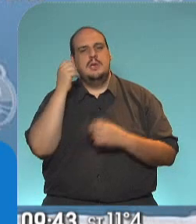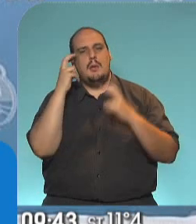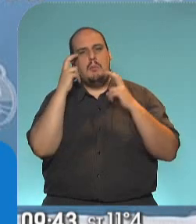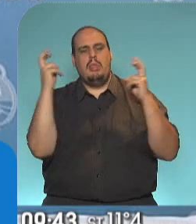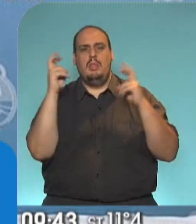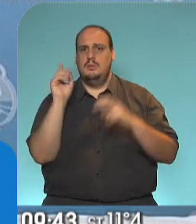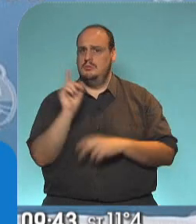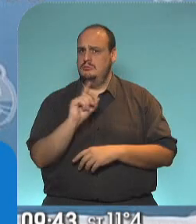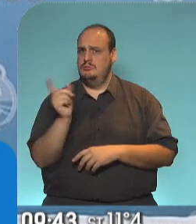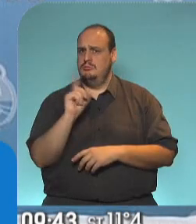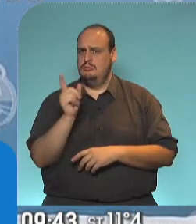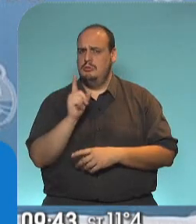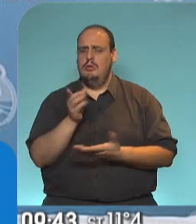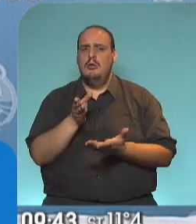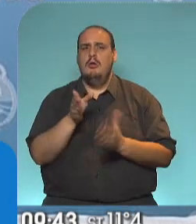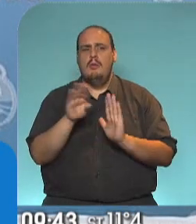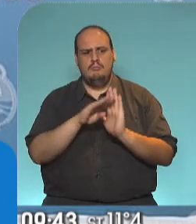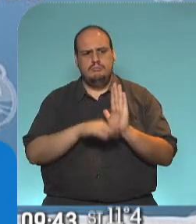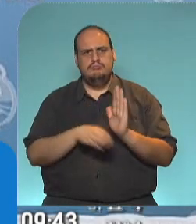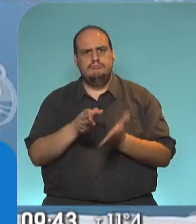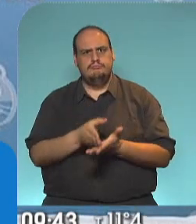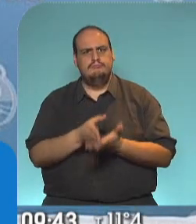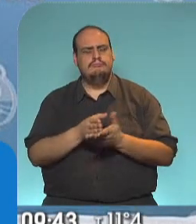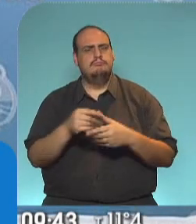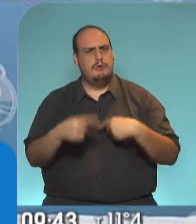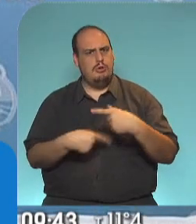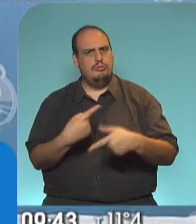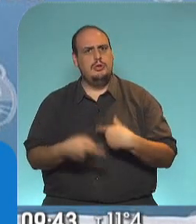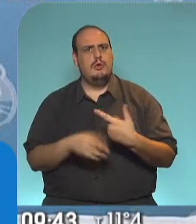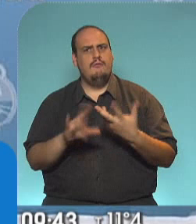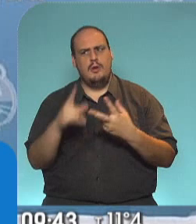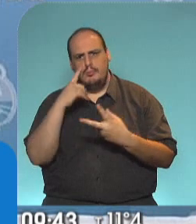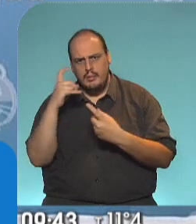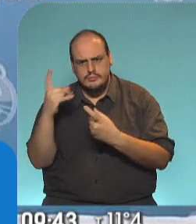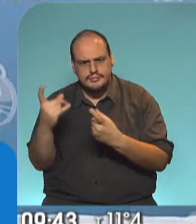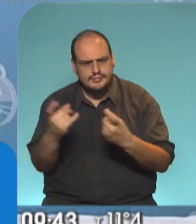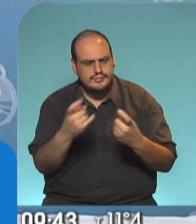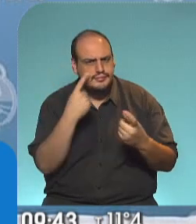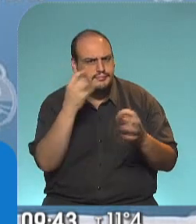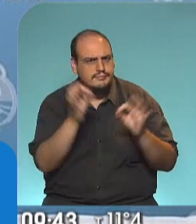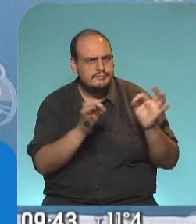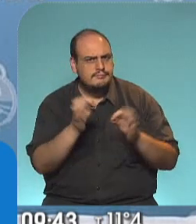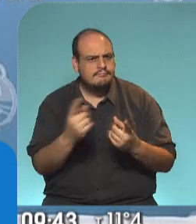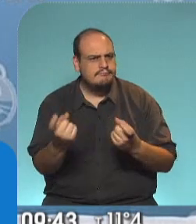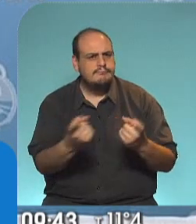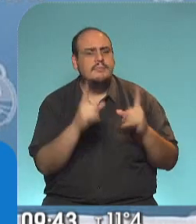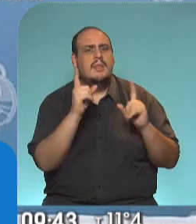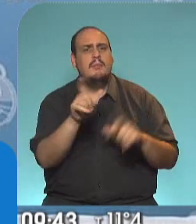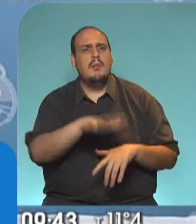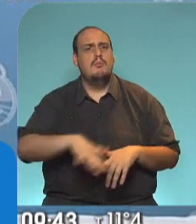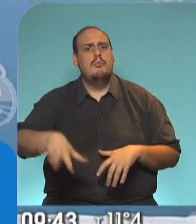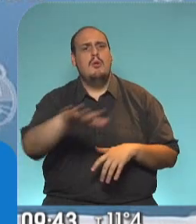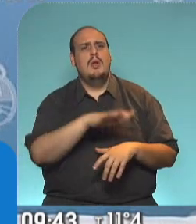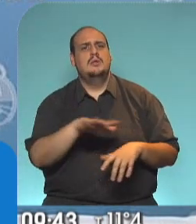aflojar las medidas de vigilancia de detección y sobre todo a toda la población las medidas de prevención de